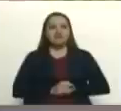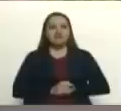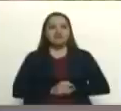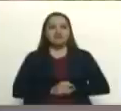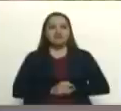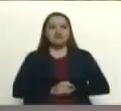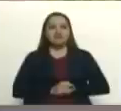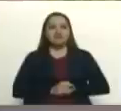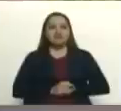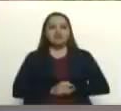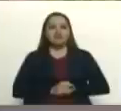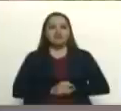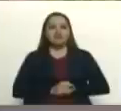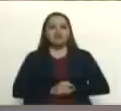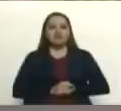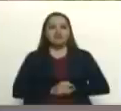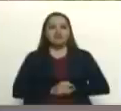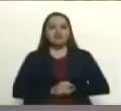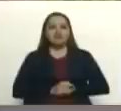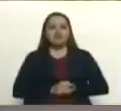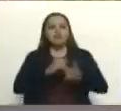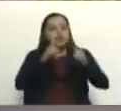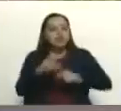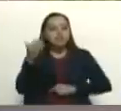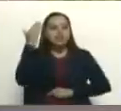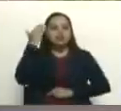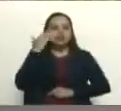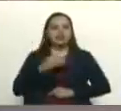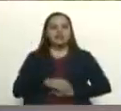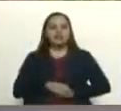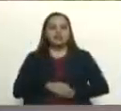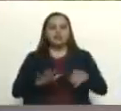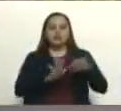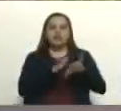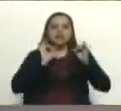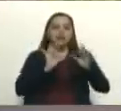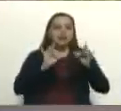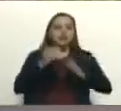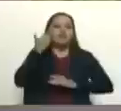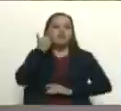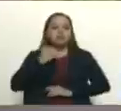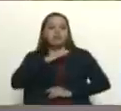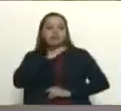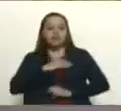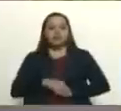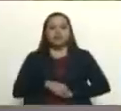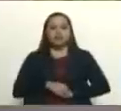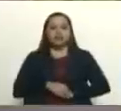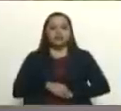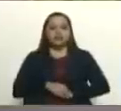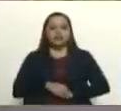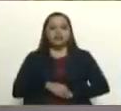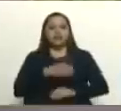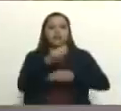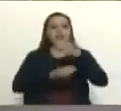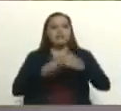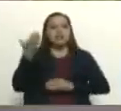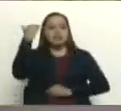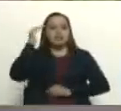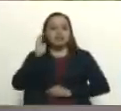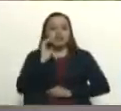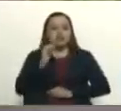Aún sabiendo de la dolorosa enfermedad por la que Tibisay estuvo